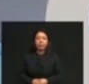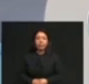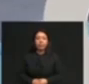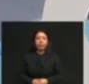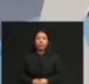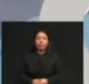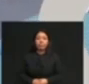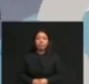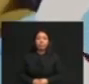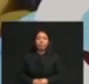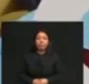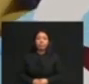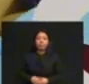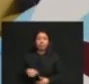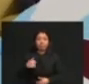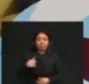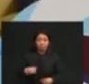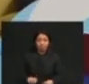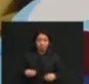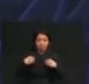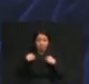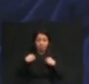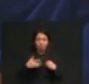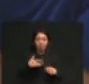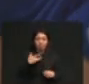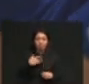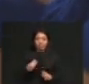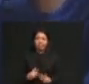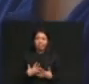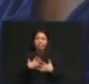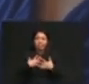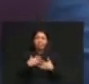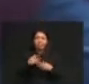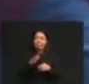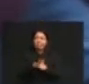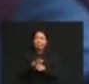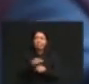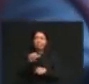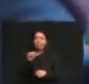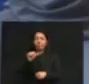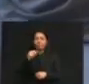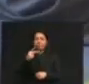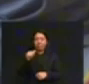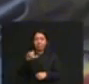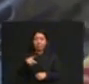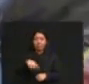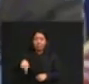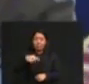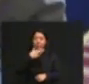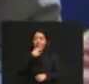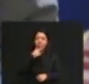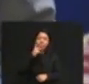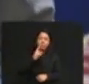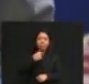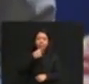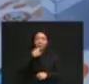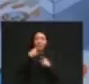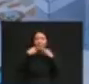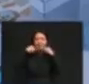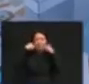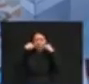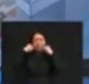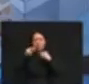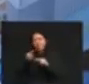Uno de los grandes motores de mi vida es APAC. Encontrar la sonrisa de cada niño, de cada niña que viene a